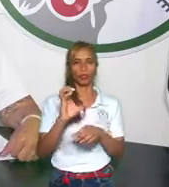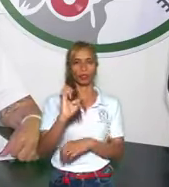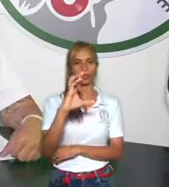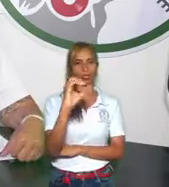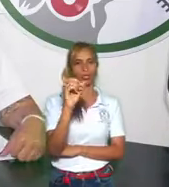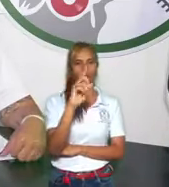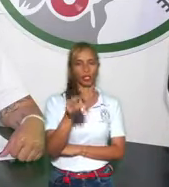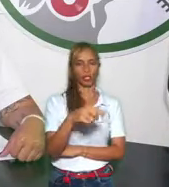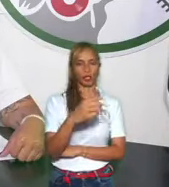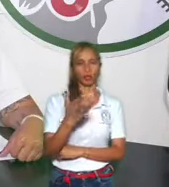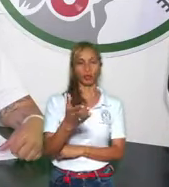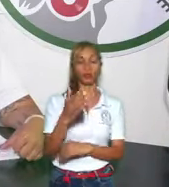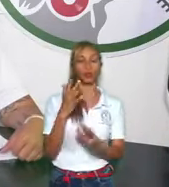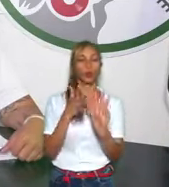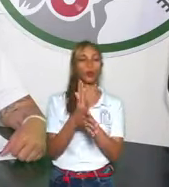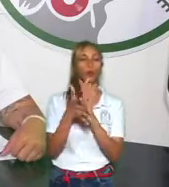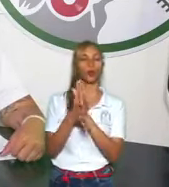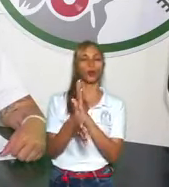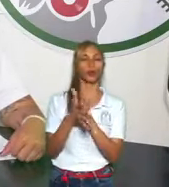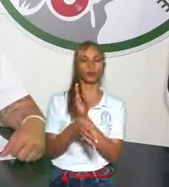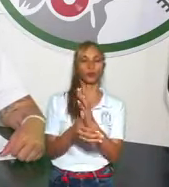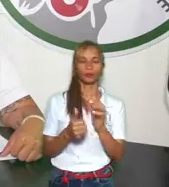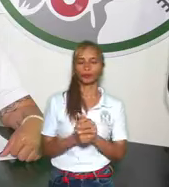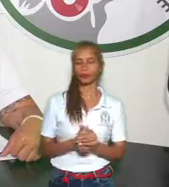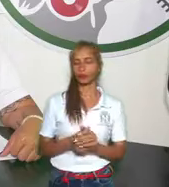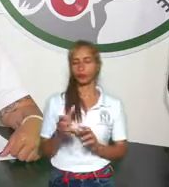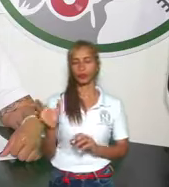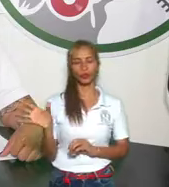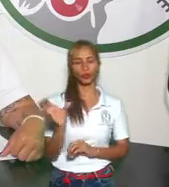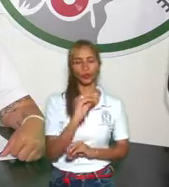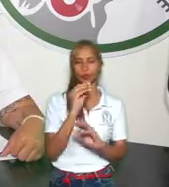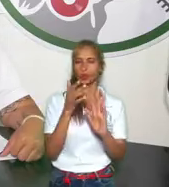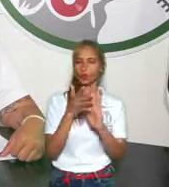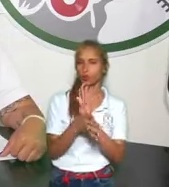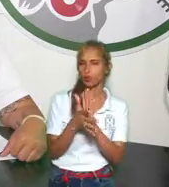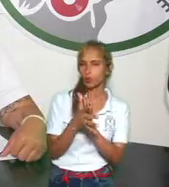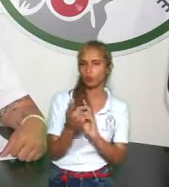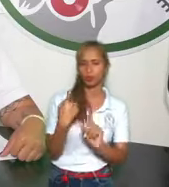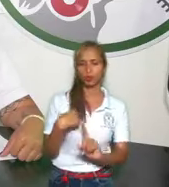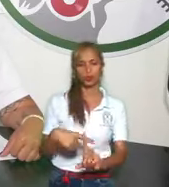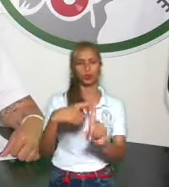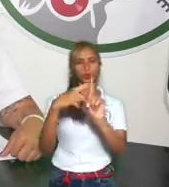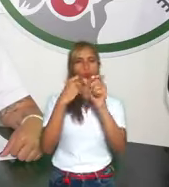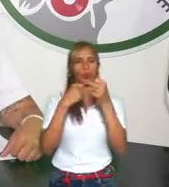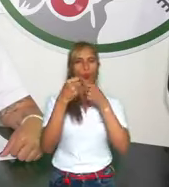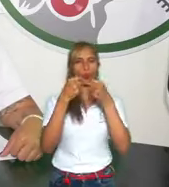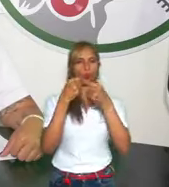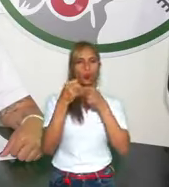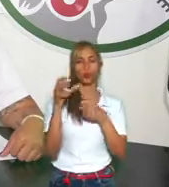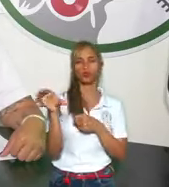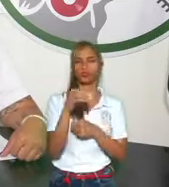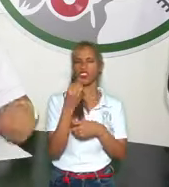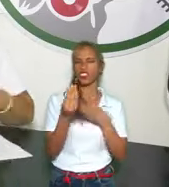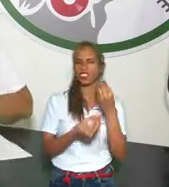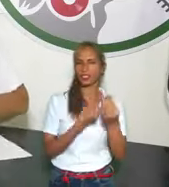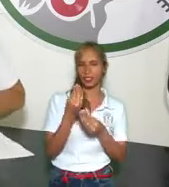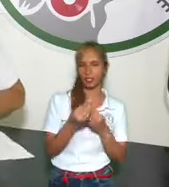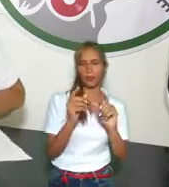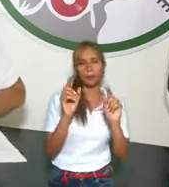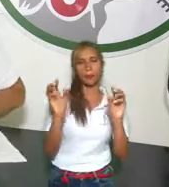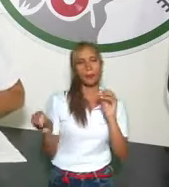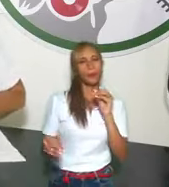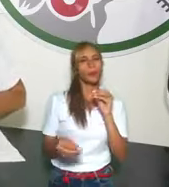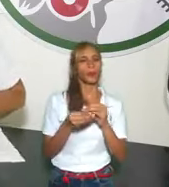para contarles todos los pormenores, toda la información, las buenas noticias, todo lo que está pasando en ENCA y también pues conocer